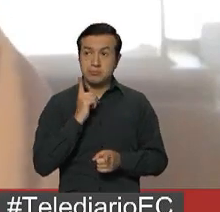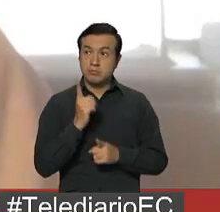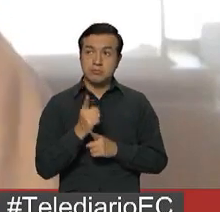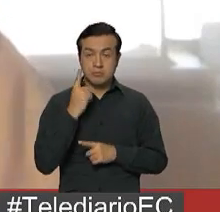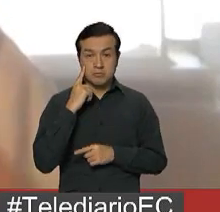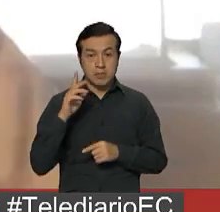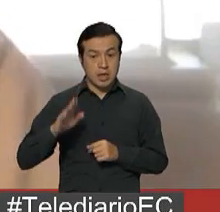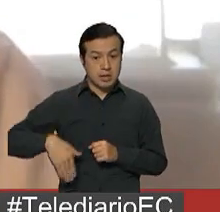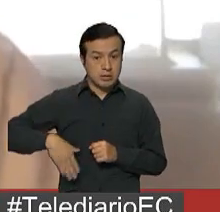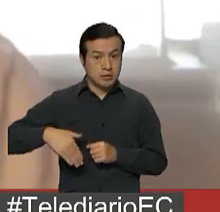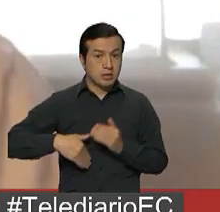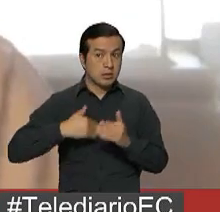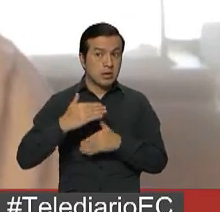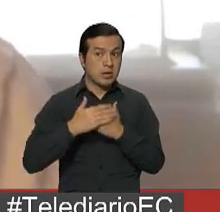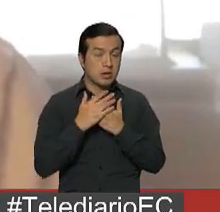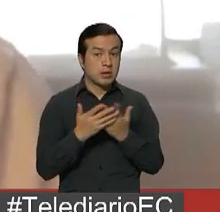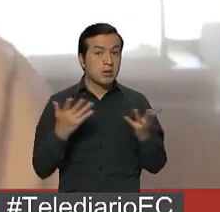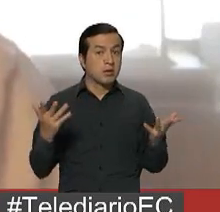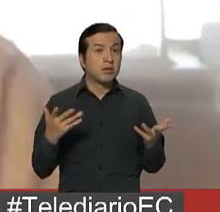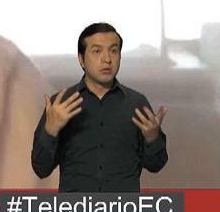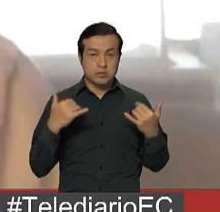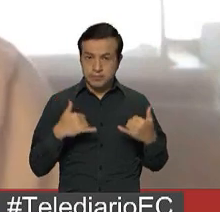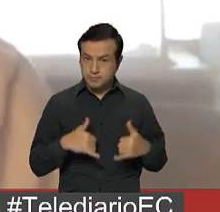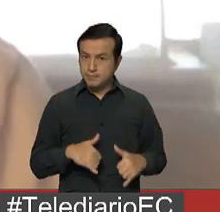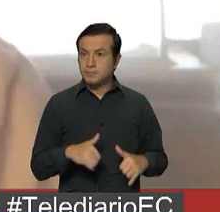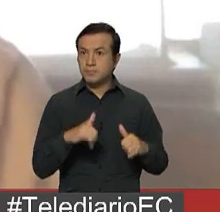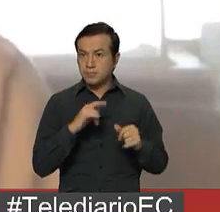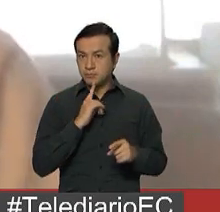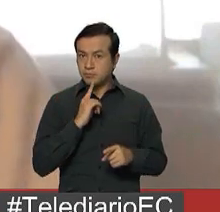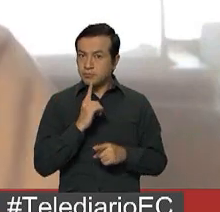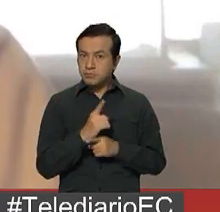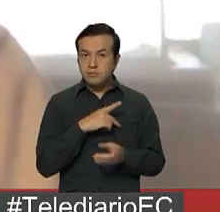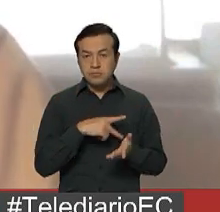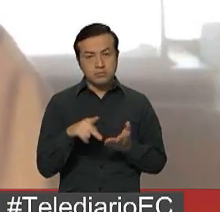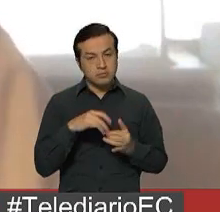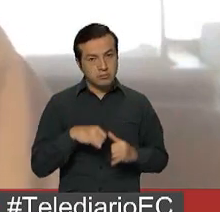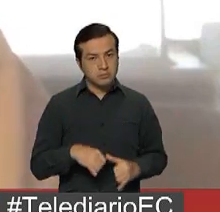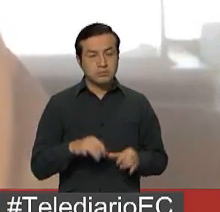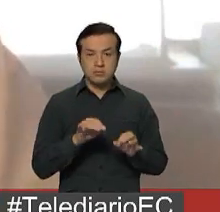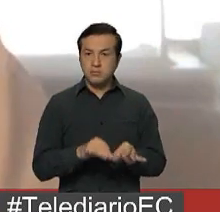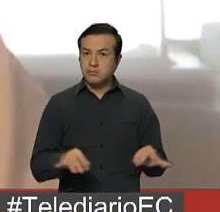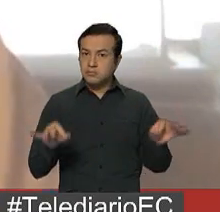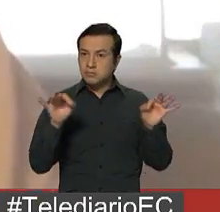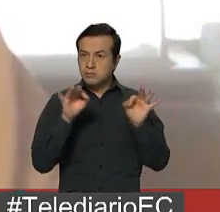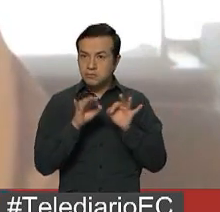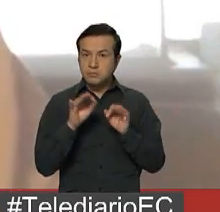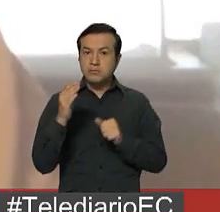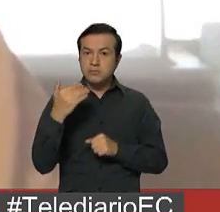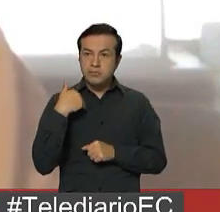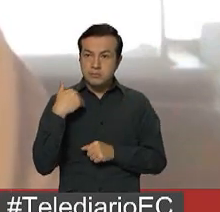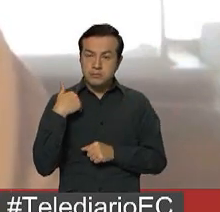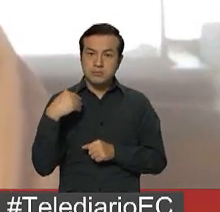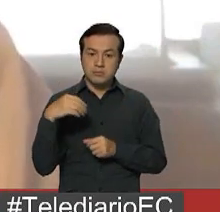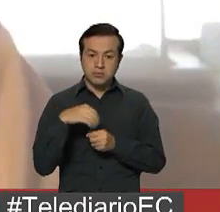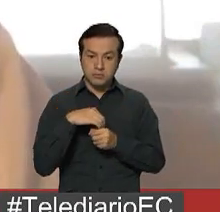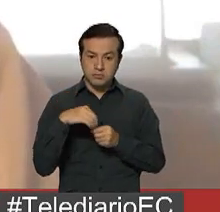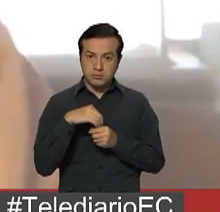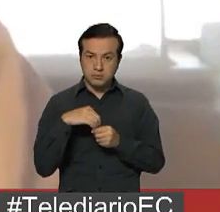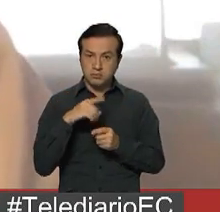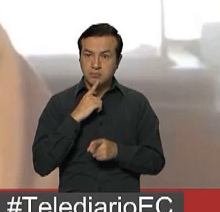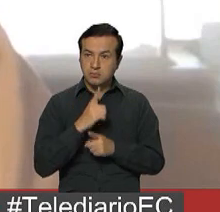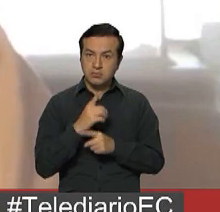retrase pero no puede dejar de hacerlo no puede dejar de pagar y entonces es importante contar con un fondo que